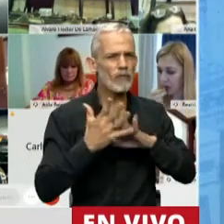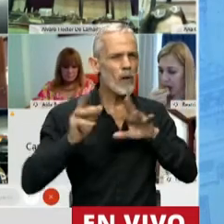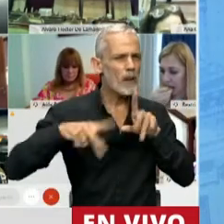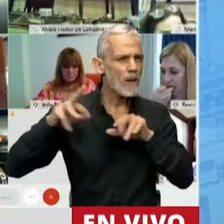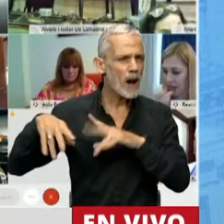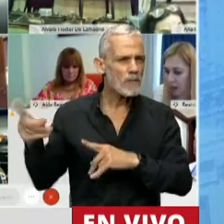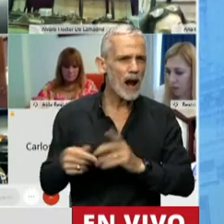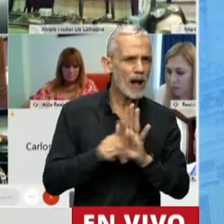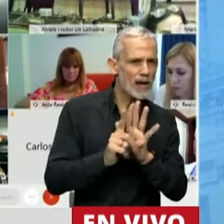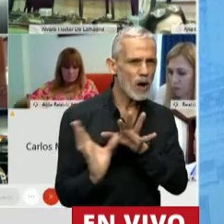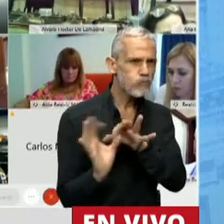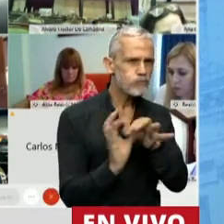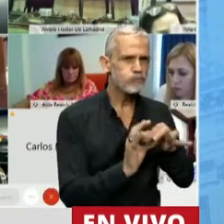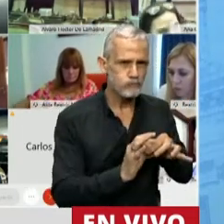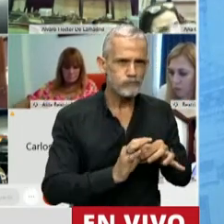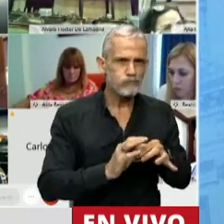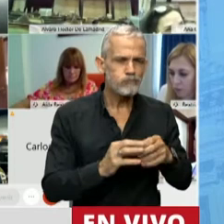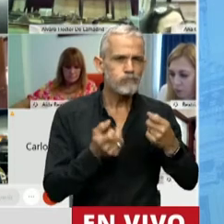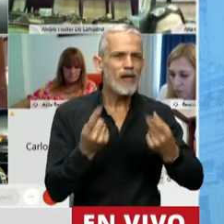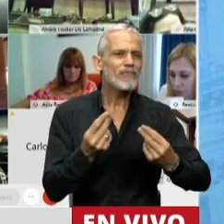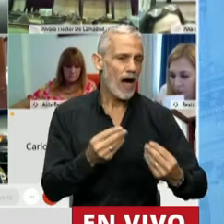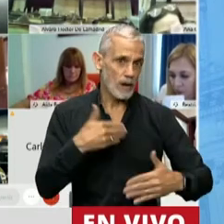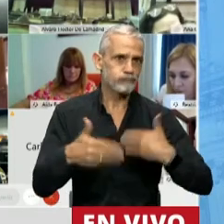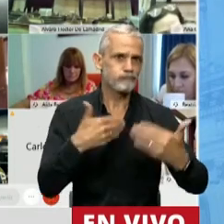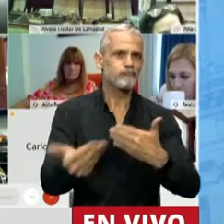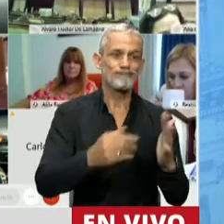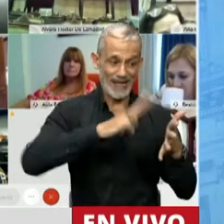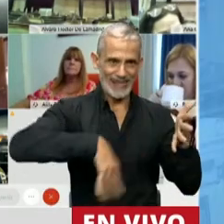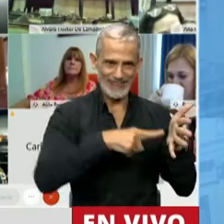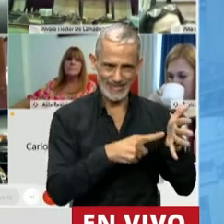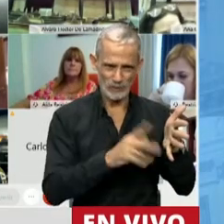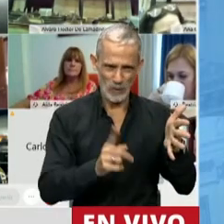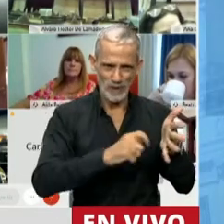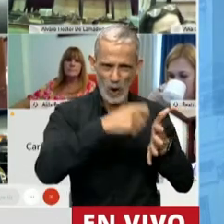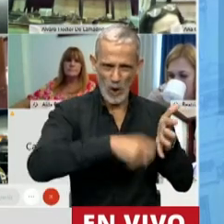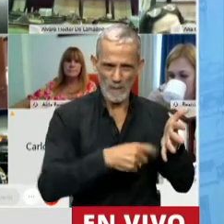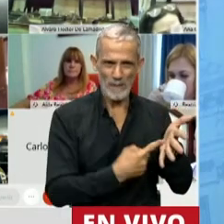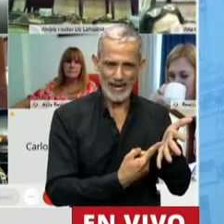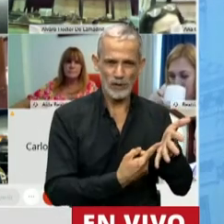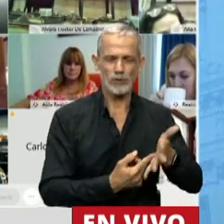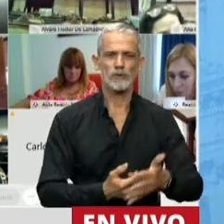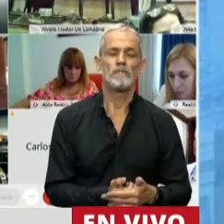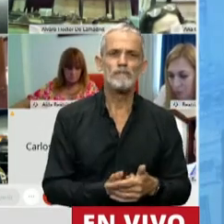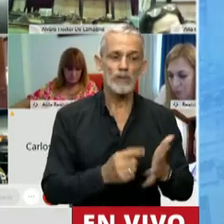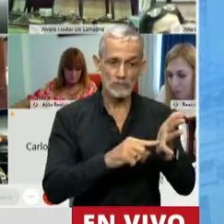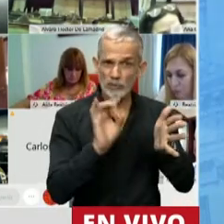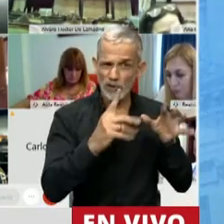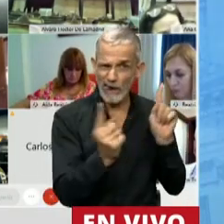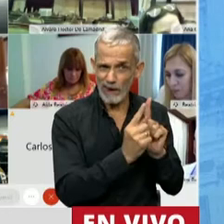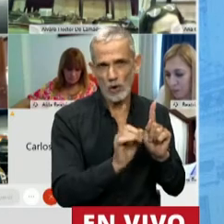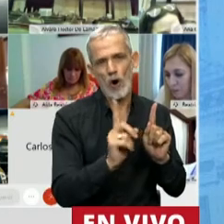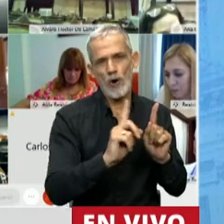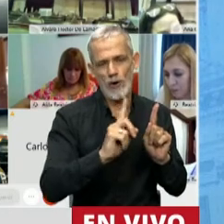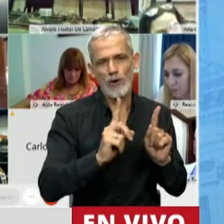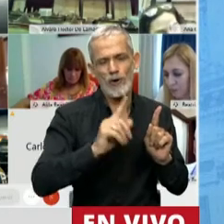y legislaciones que son también en las que avanza el texto. No solamente dice eso, sino